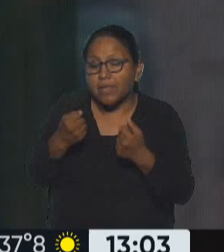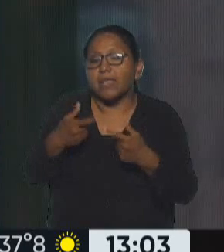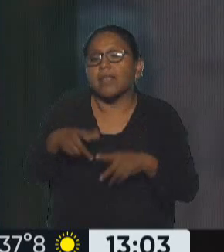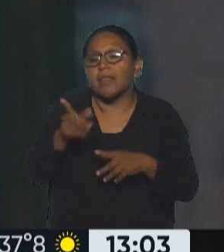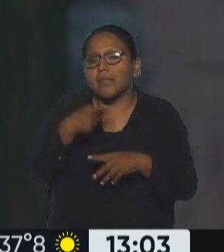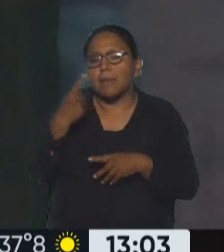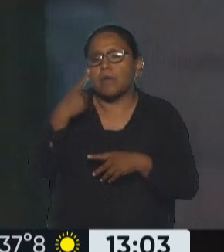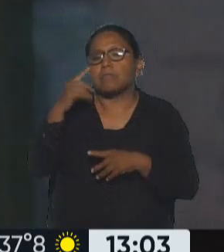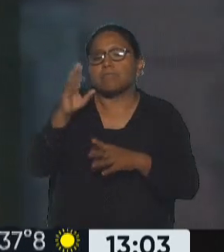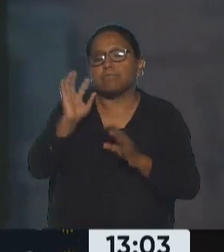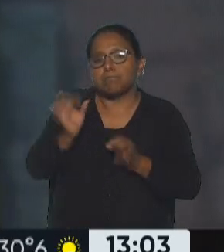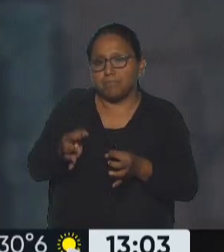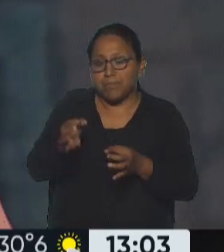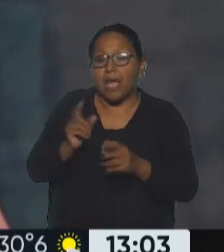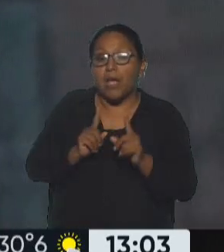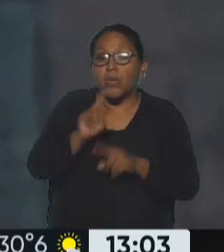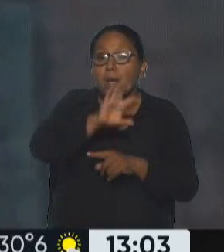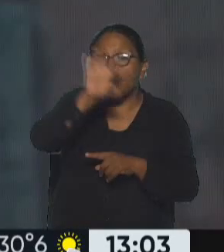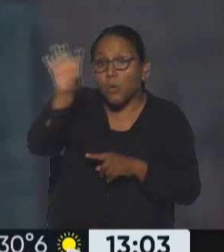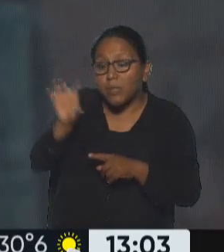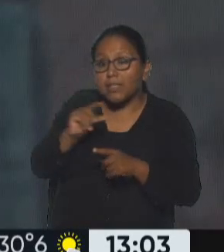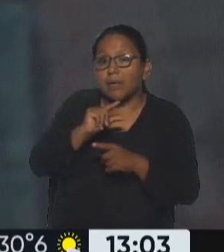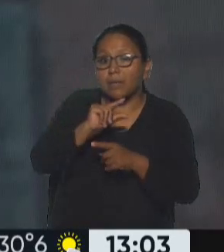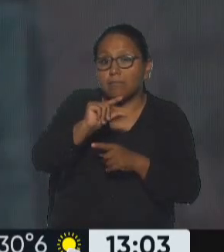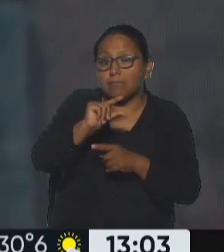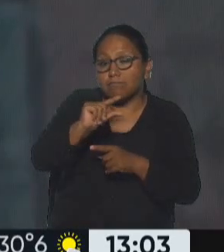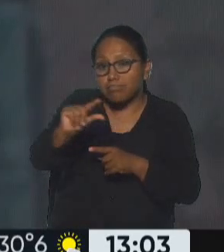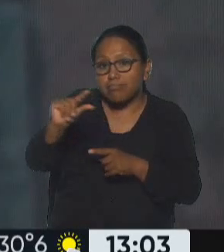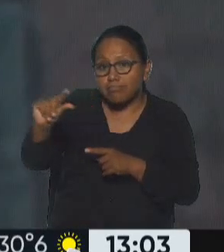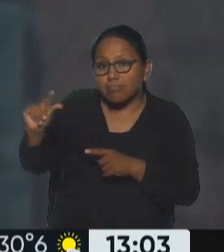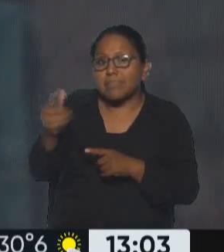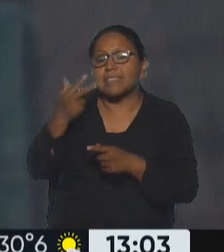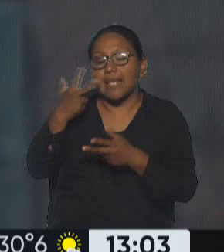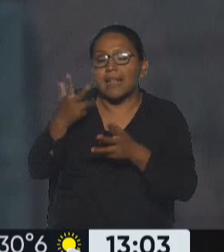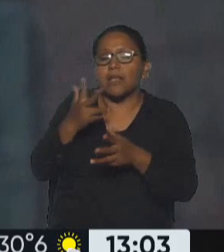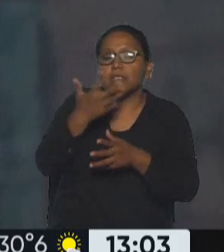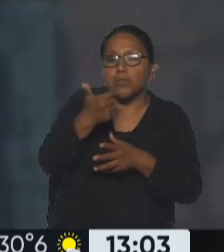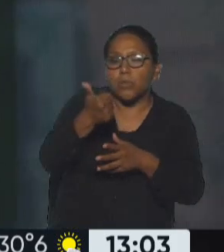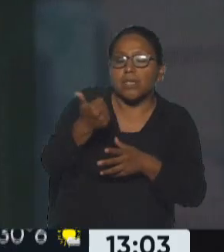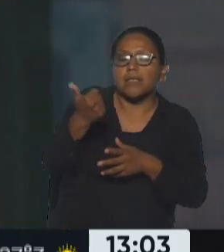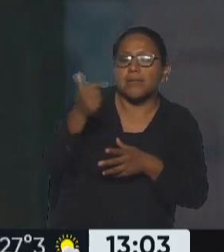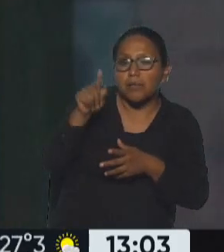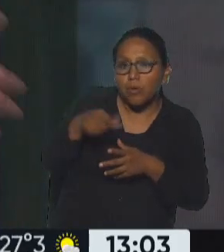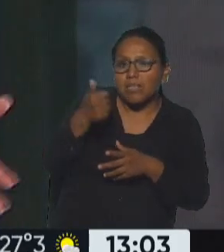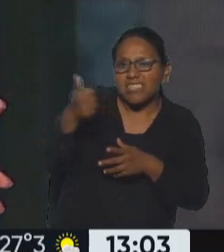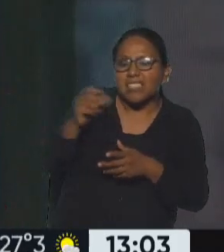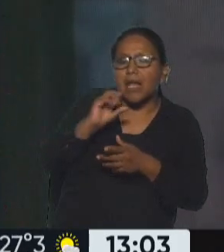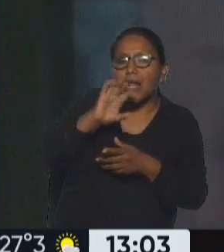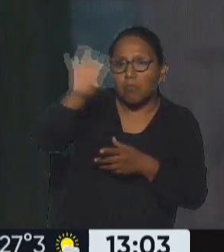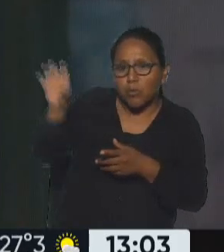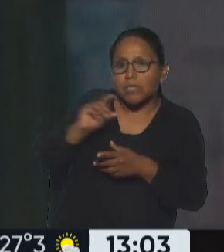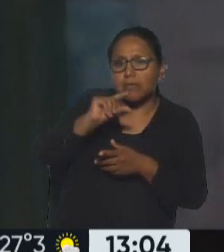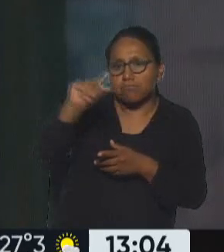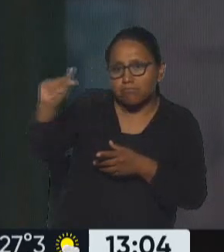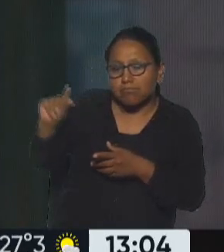contemplar hay provincias que de esos fondos que se les da que ya repito el 56,66% de los fondos van a las provincias